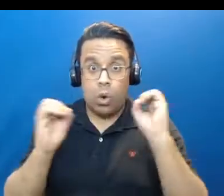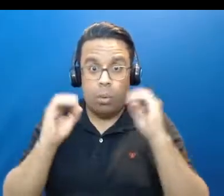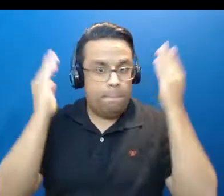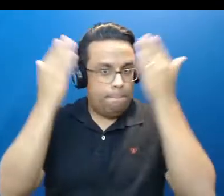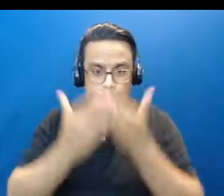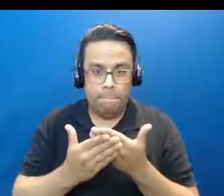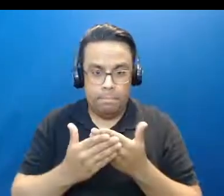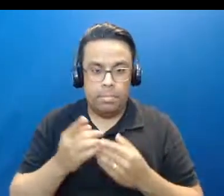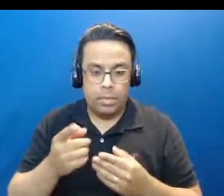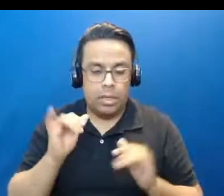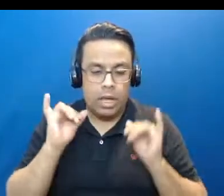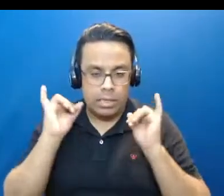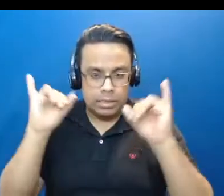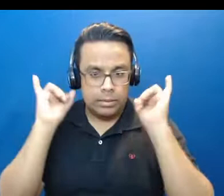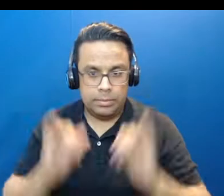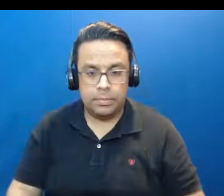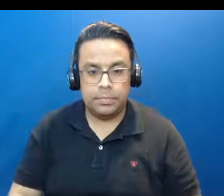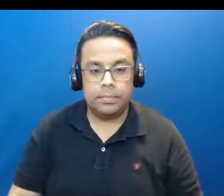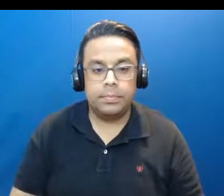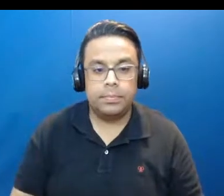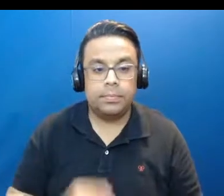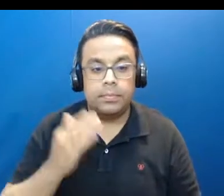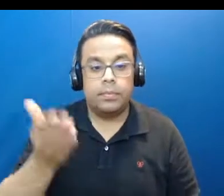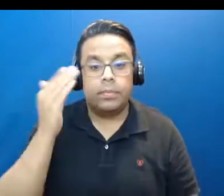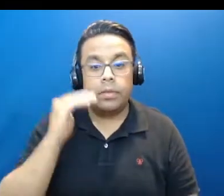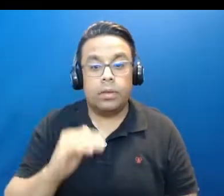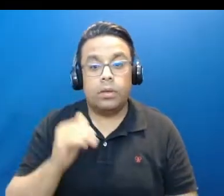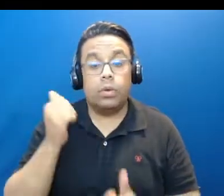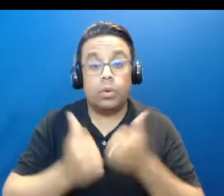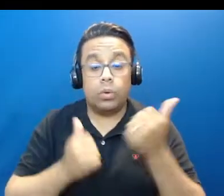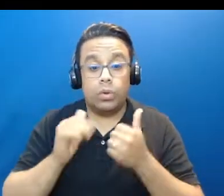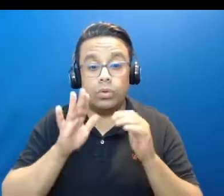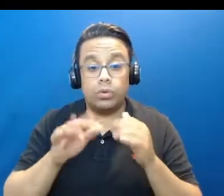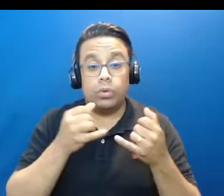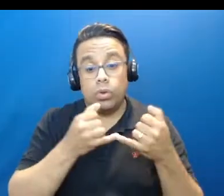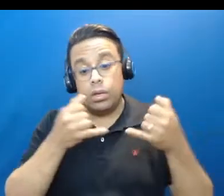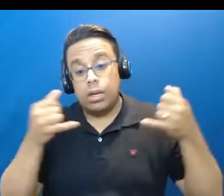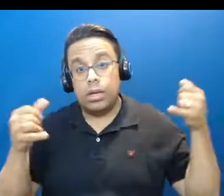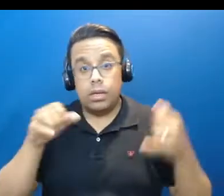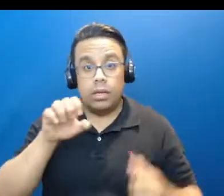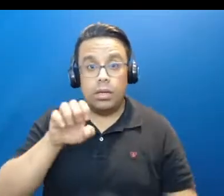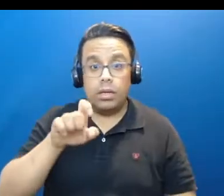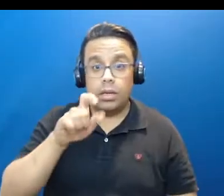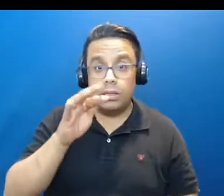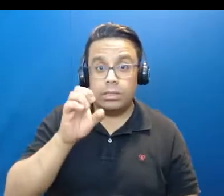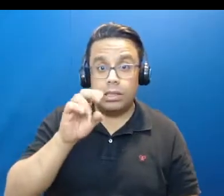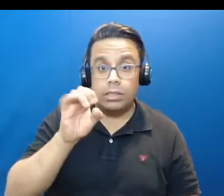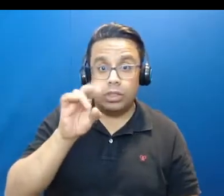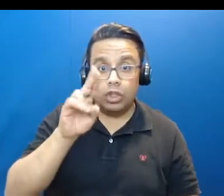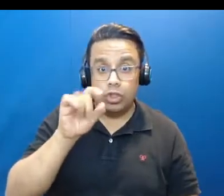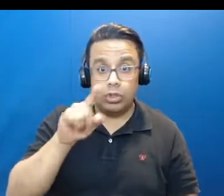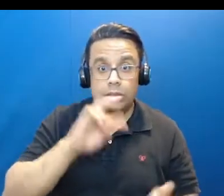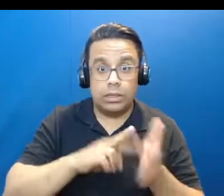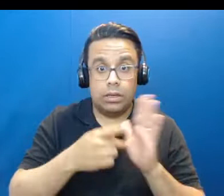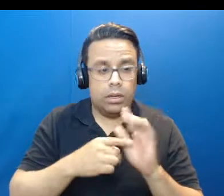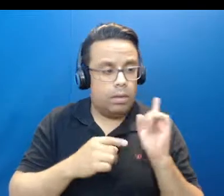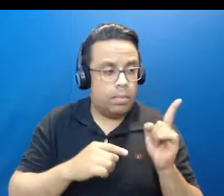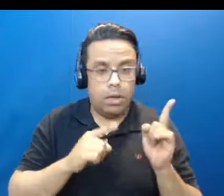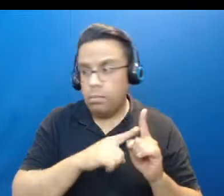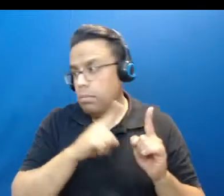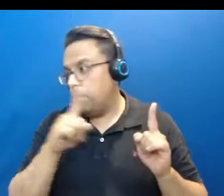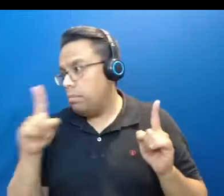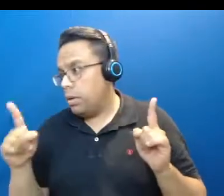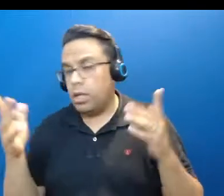entonces la vamos a dejar por defecto. El siguiente grupo son las líneas de extensión. Recordemos que las líneas de extensión son aquellas que me determinan de dónde a dónde va incluida la